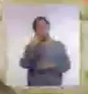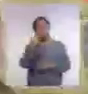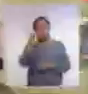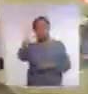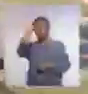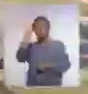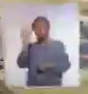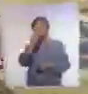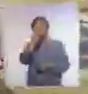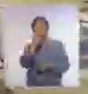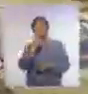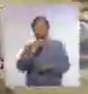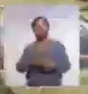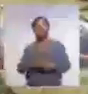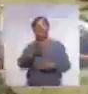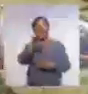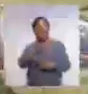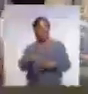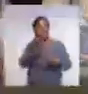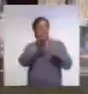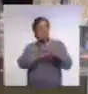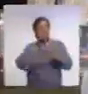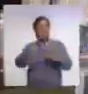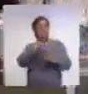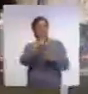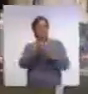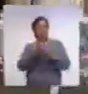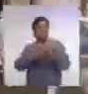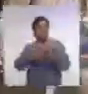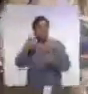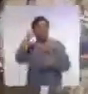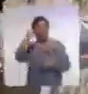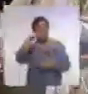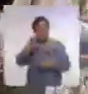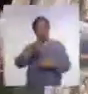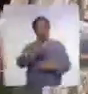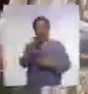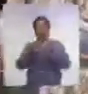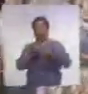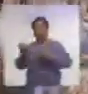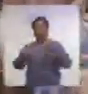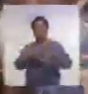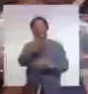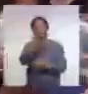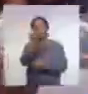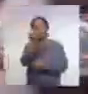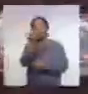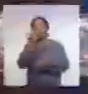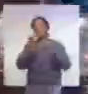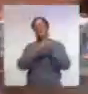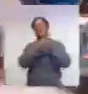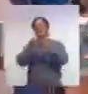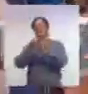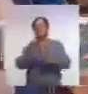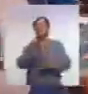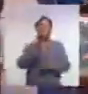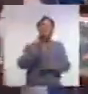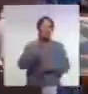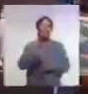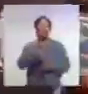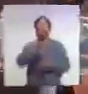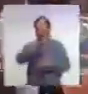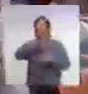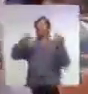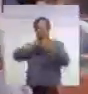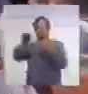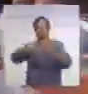Con esta entrega inicia el programa que contempla la distribución de alrededor de 500 paquetes precisamente para todos los